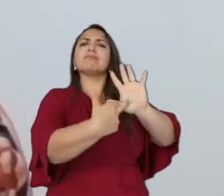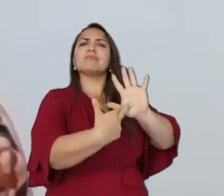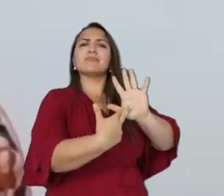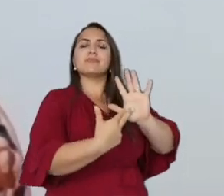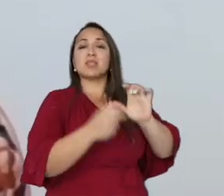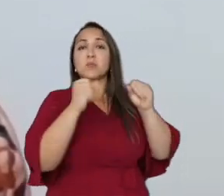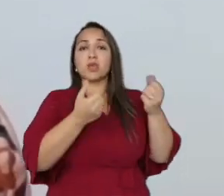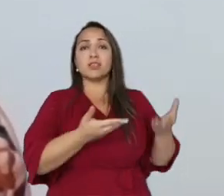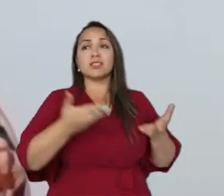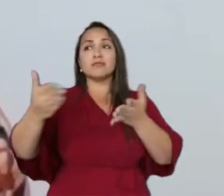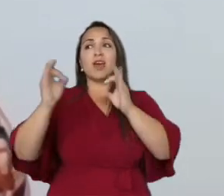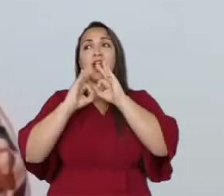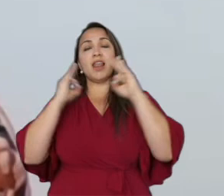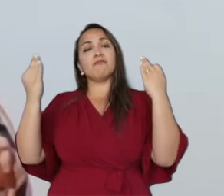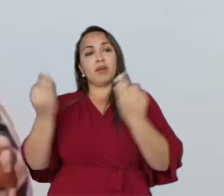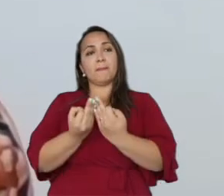de llevar su familia.